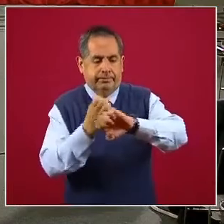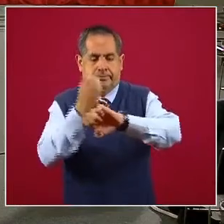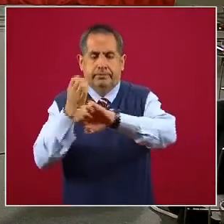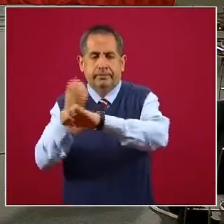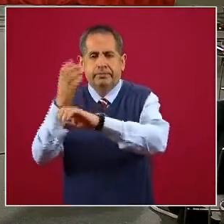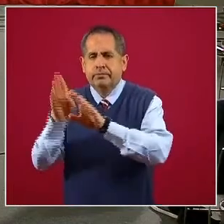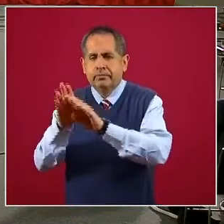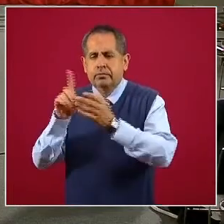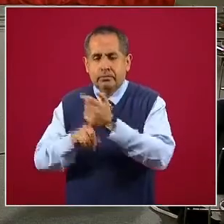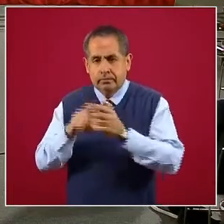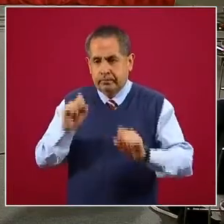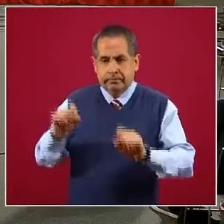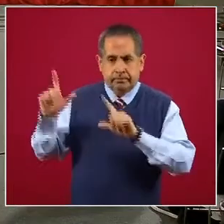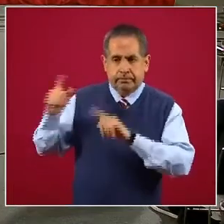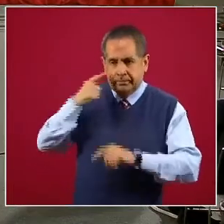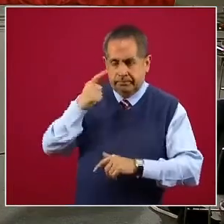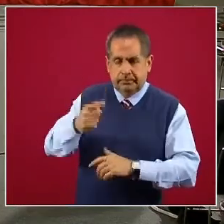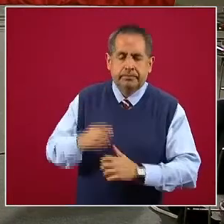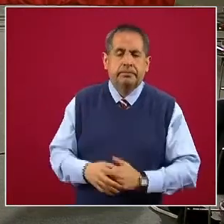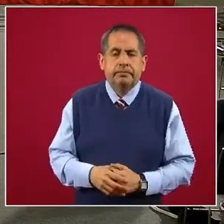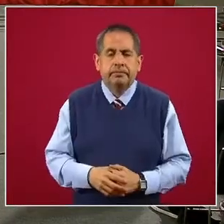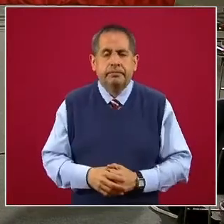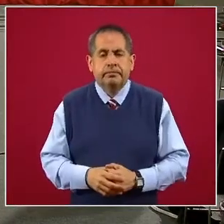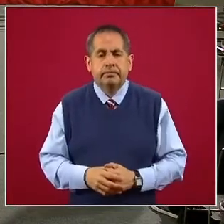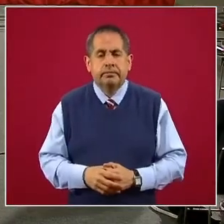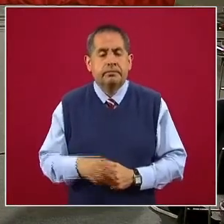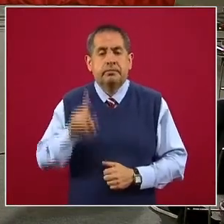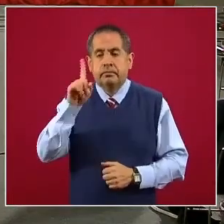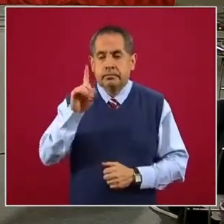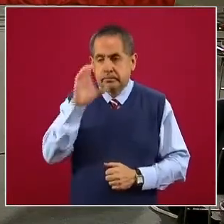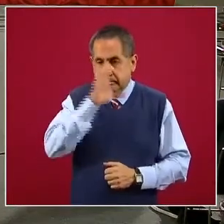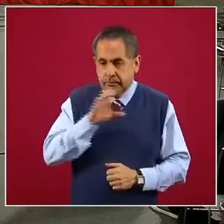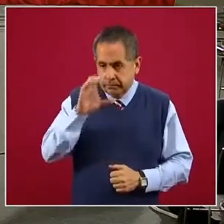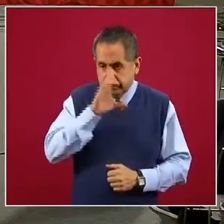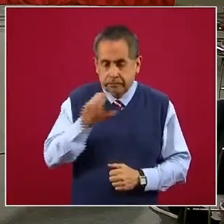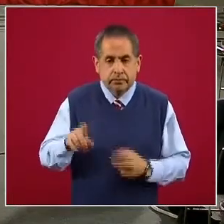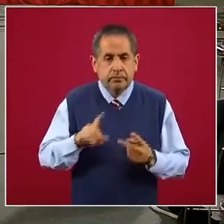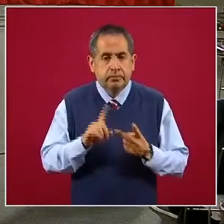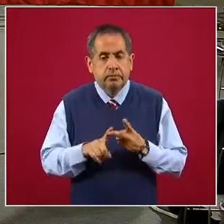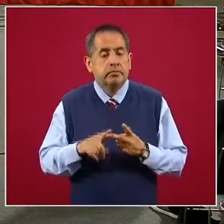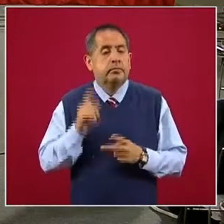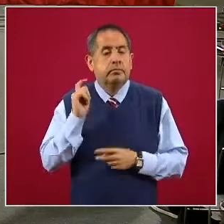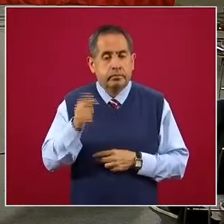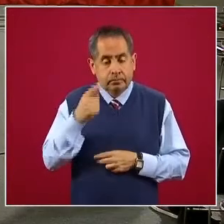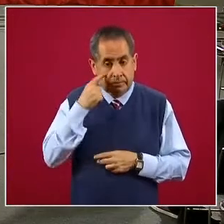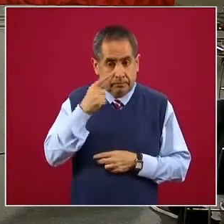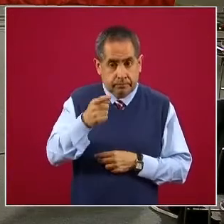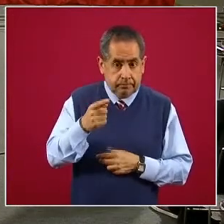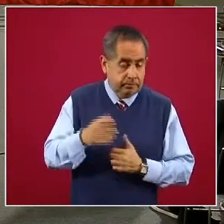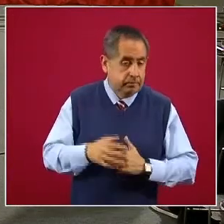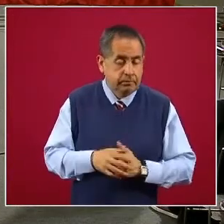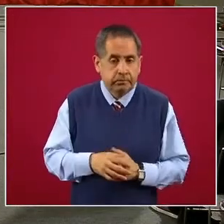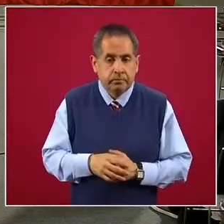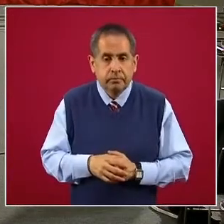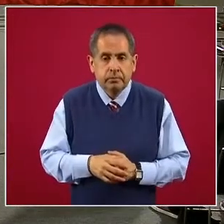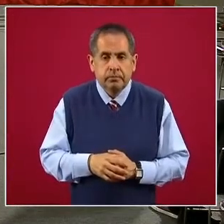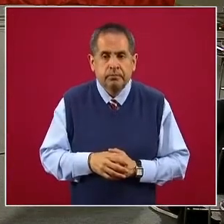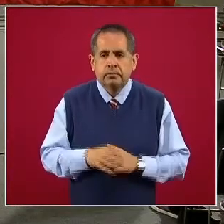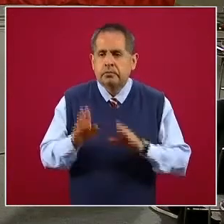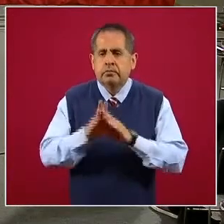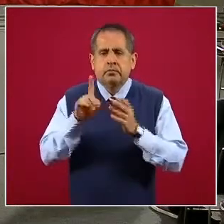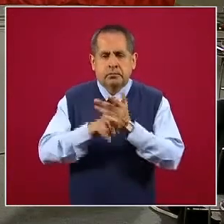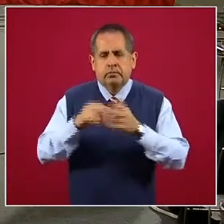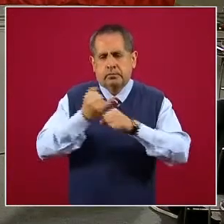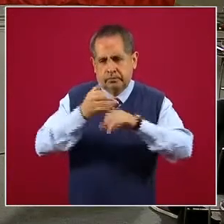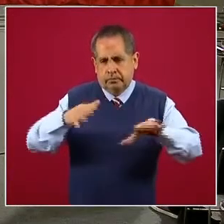federativas. Si me pasan la siguiente, por favor. Hoy vamos a ver Aguascalientes, y en Aguascalientes vemos el esquema